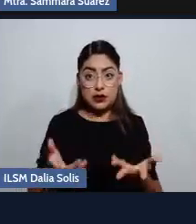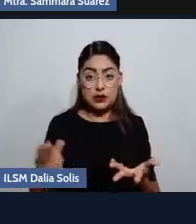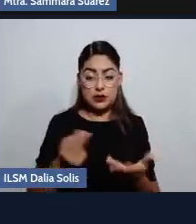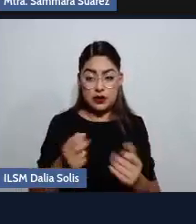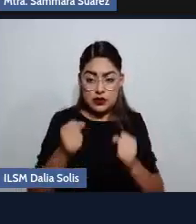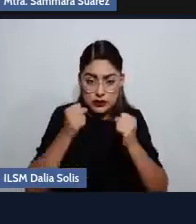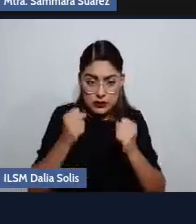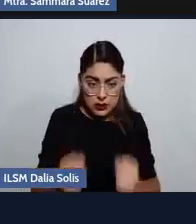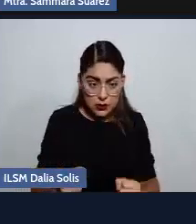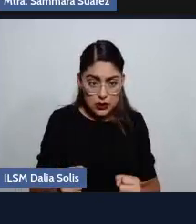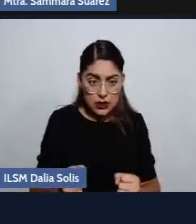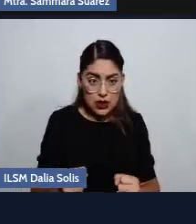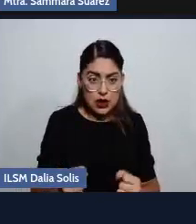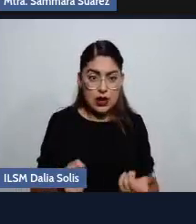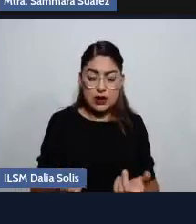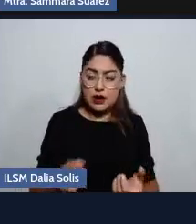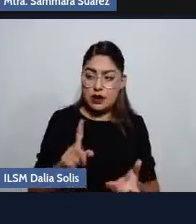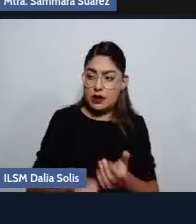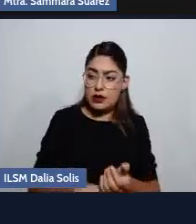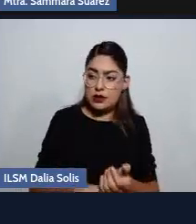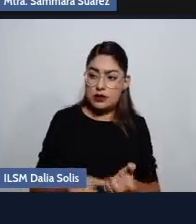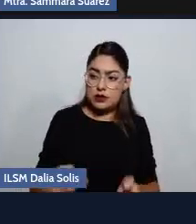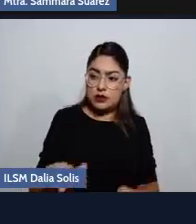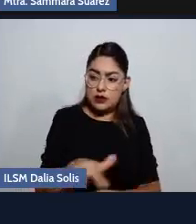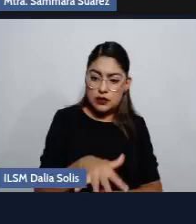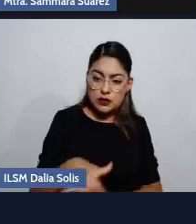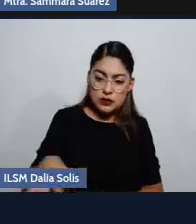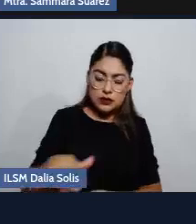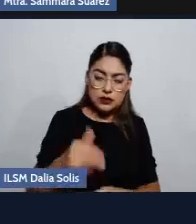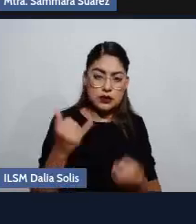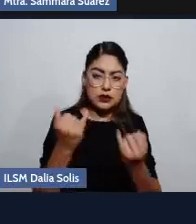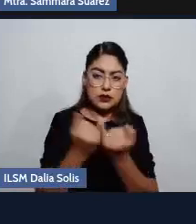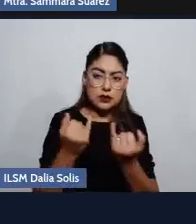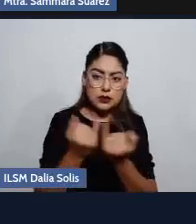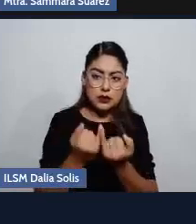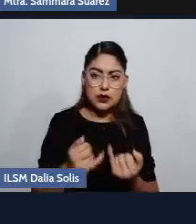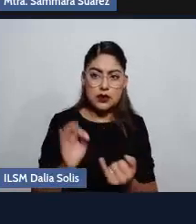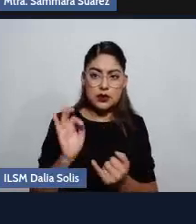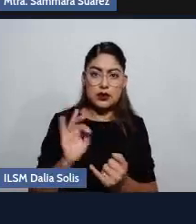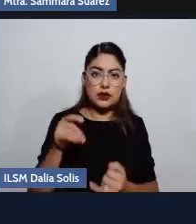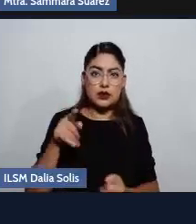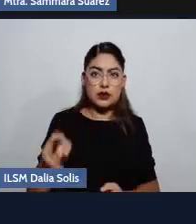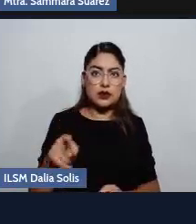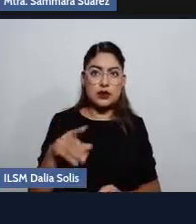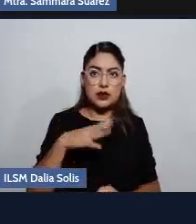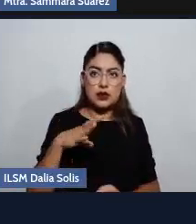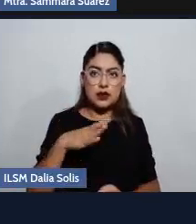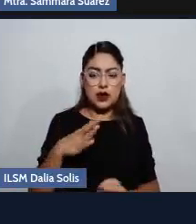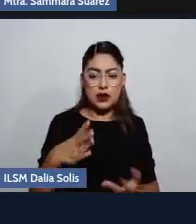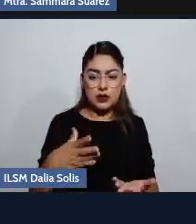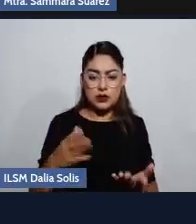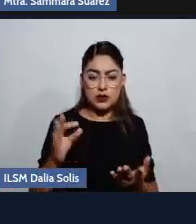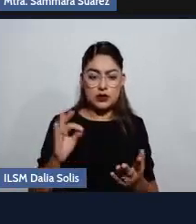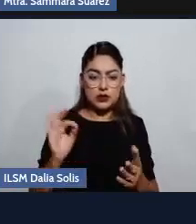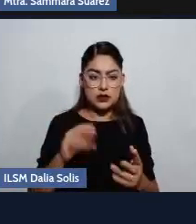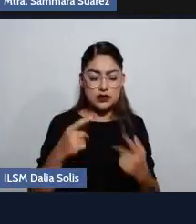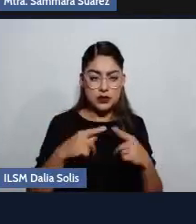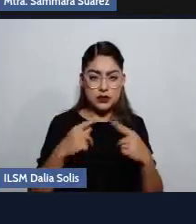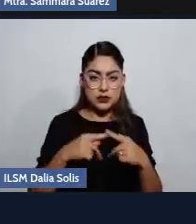en el espacio, no cuentan con señalización, incluso hay enchufes botados, o sea,